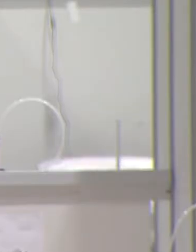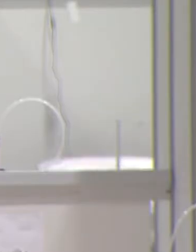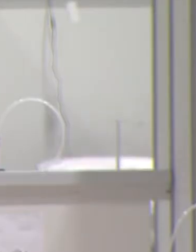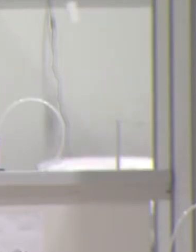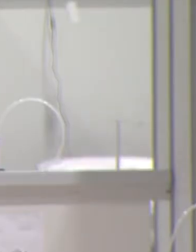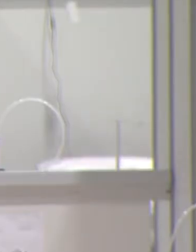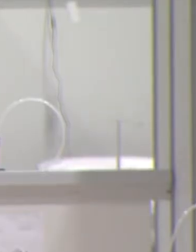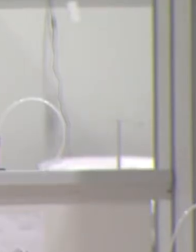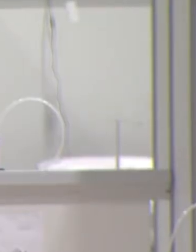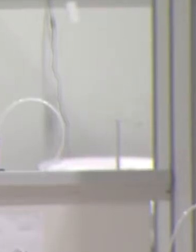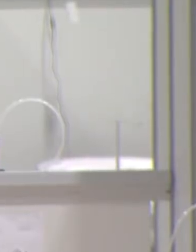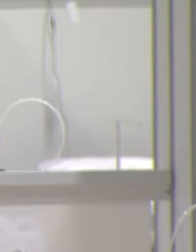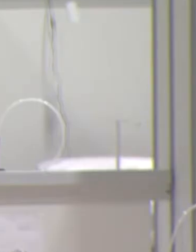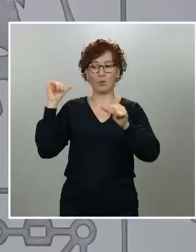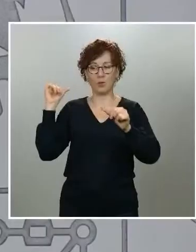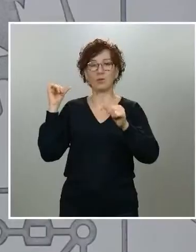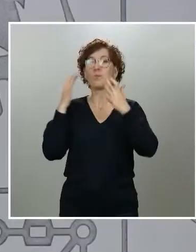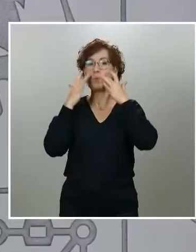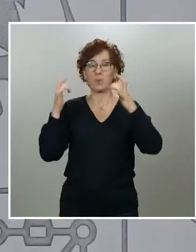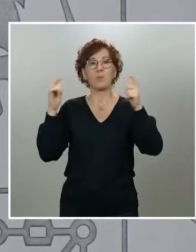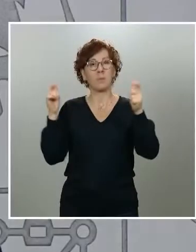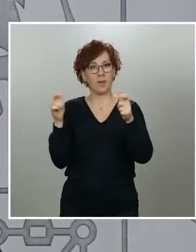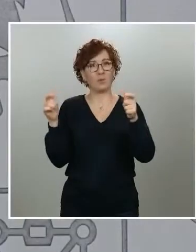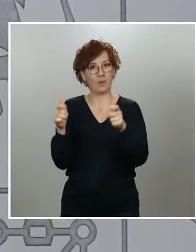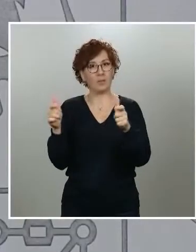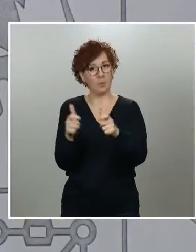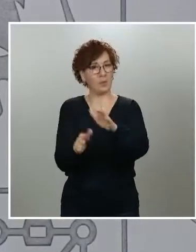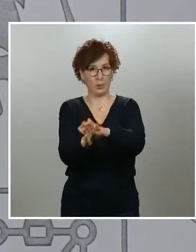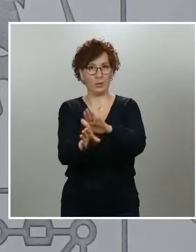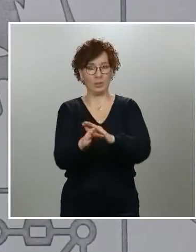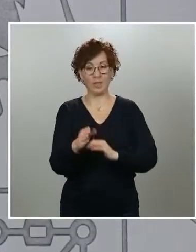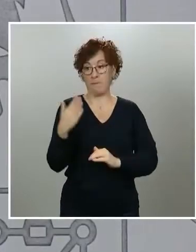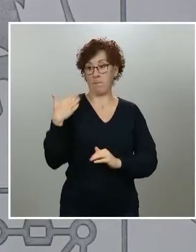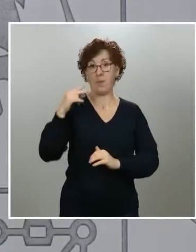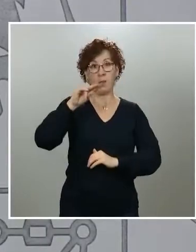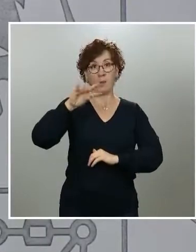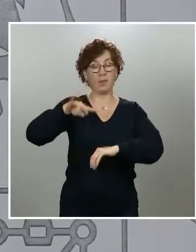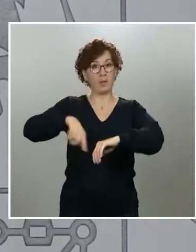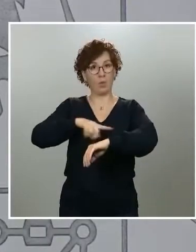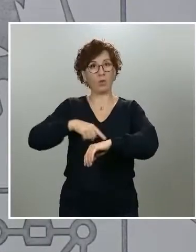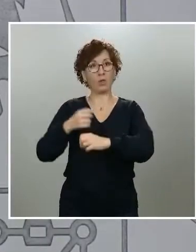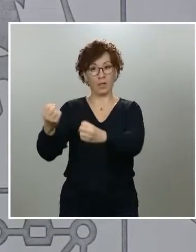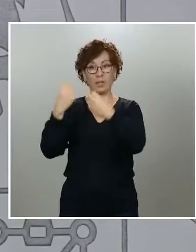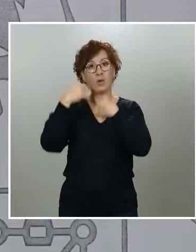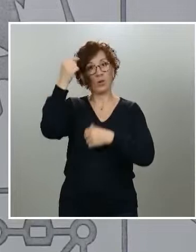número de contagios sufre un ligero repunte. Entre las últimas 24 horas se han notificado en total en toda España